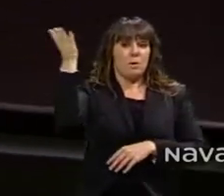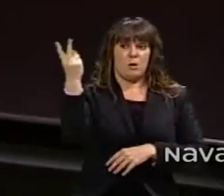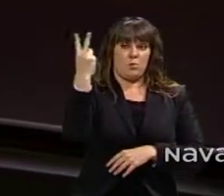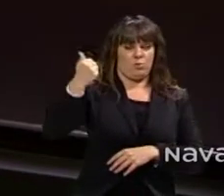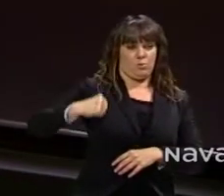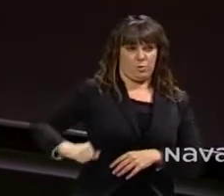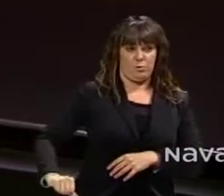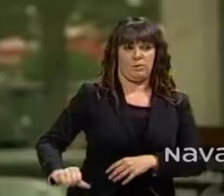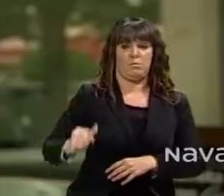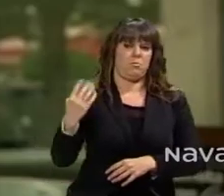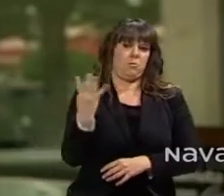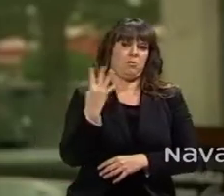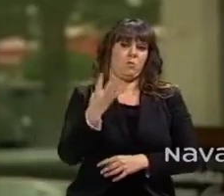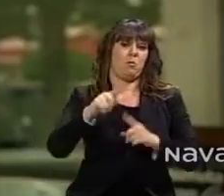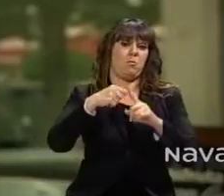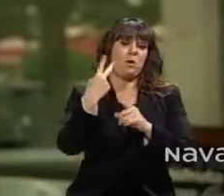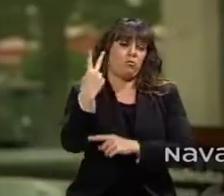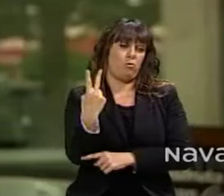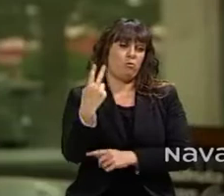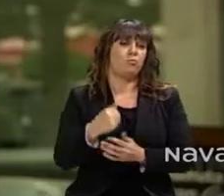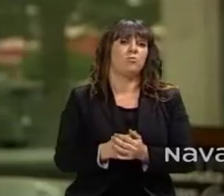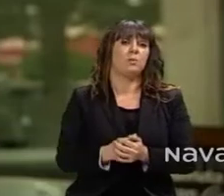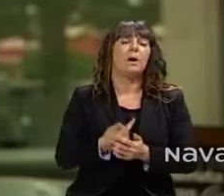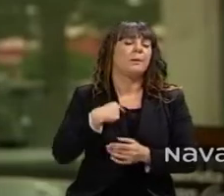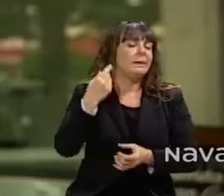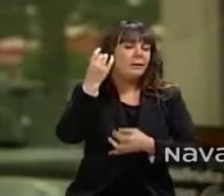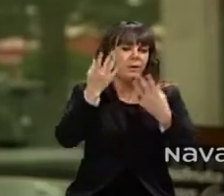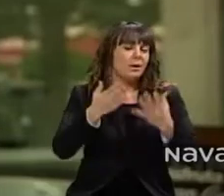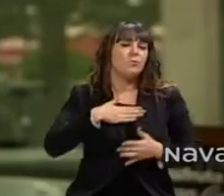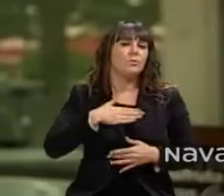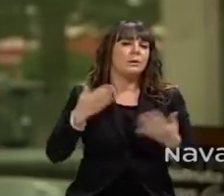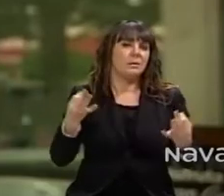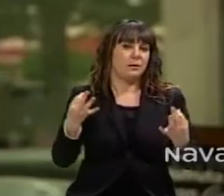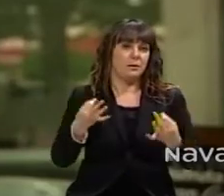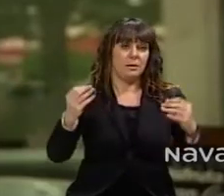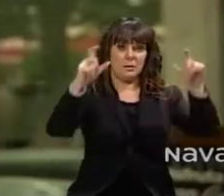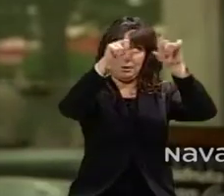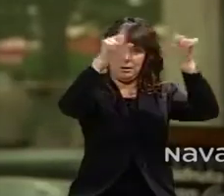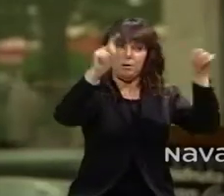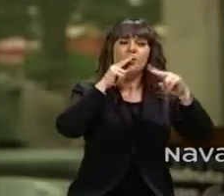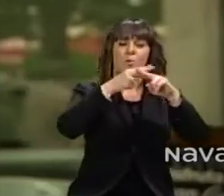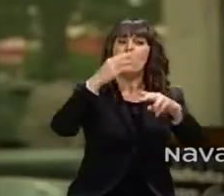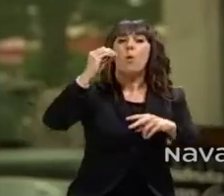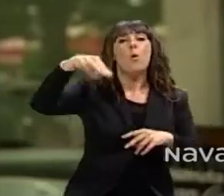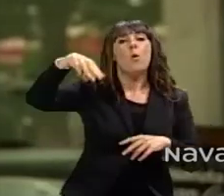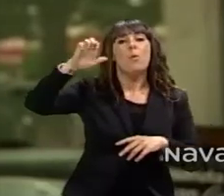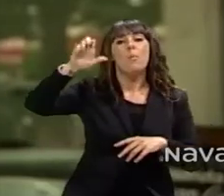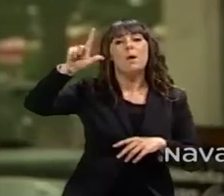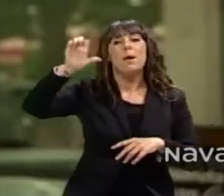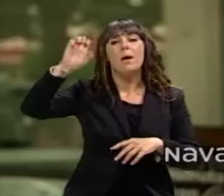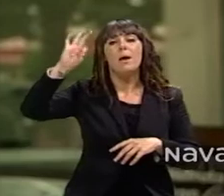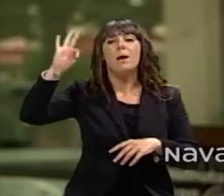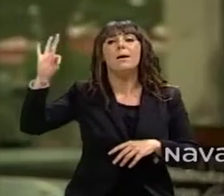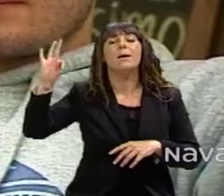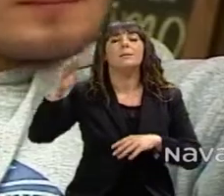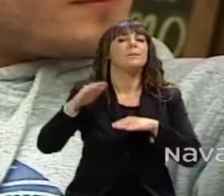eso es la idea familiar. Nuestra idea es, y para eso hemos registrado la empresa Omelette, es crear una buena base,